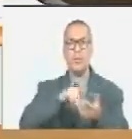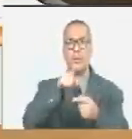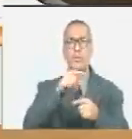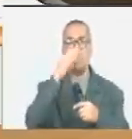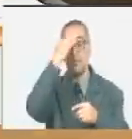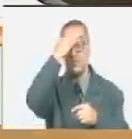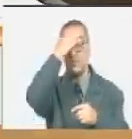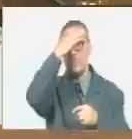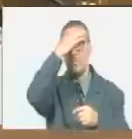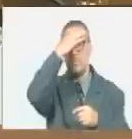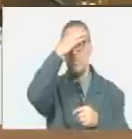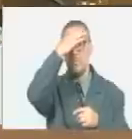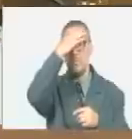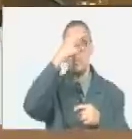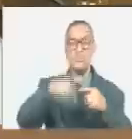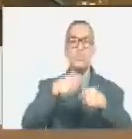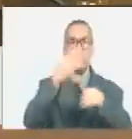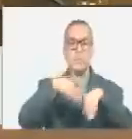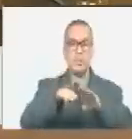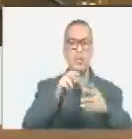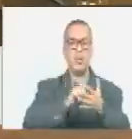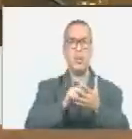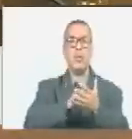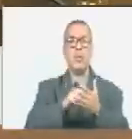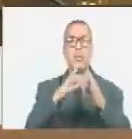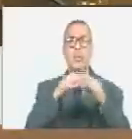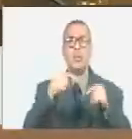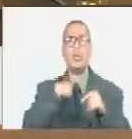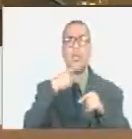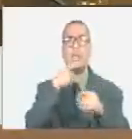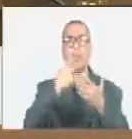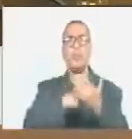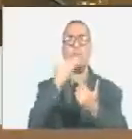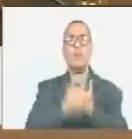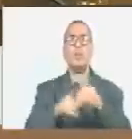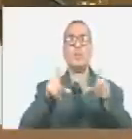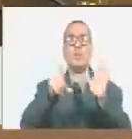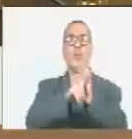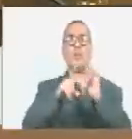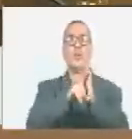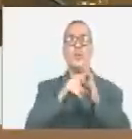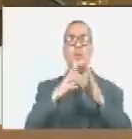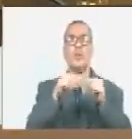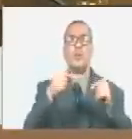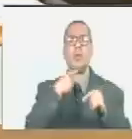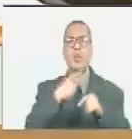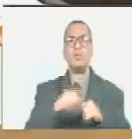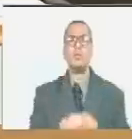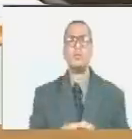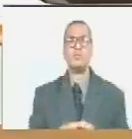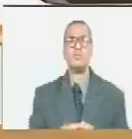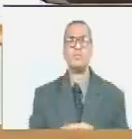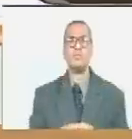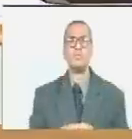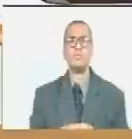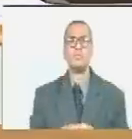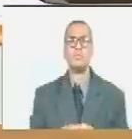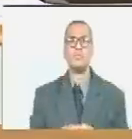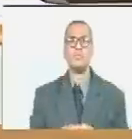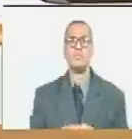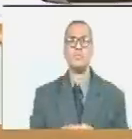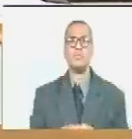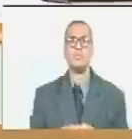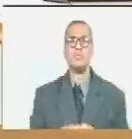Aprobado. Siguiente, ciudadana secretaria. Es todo del proyecto de ley, ciudadano presidente. Bien.